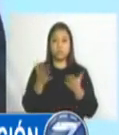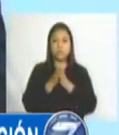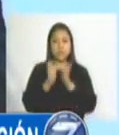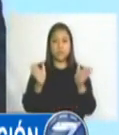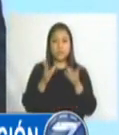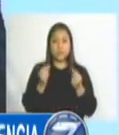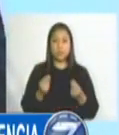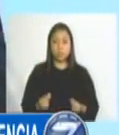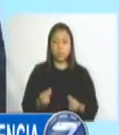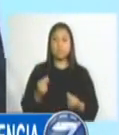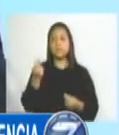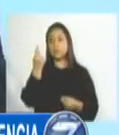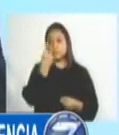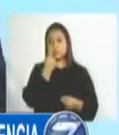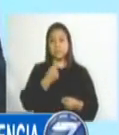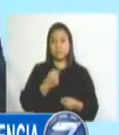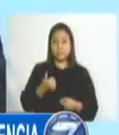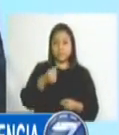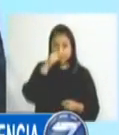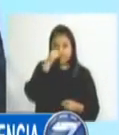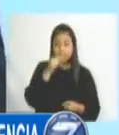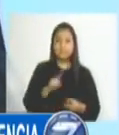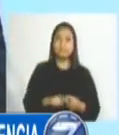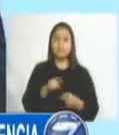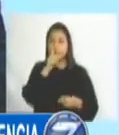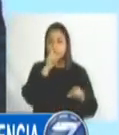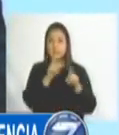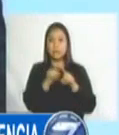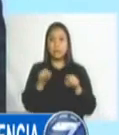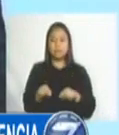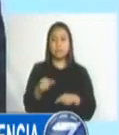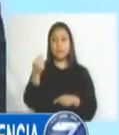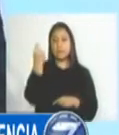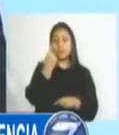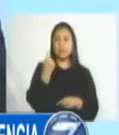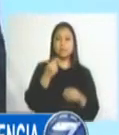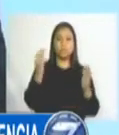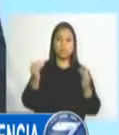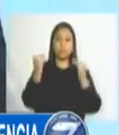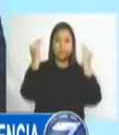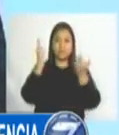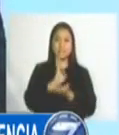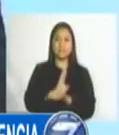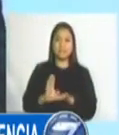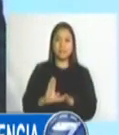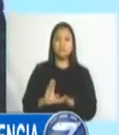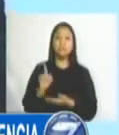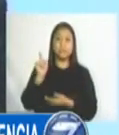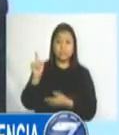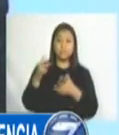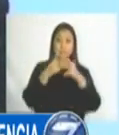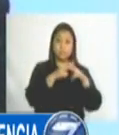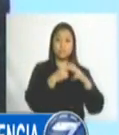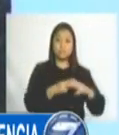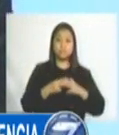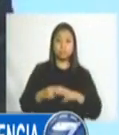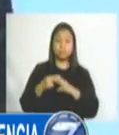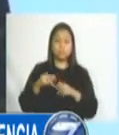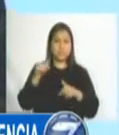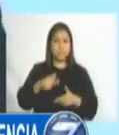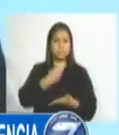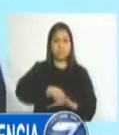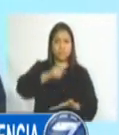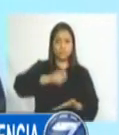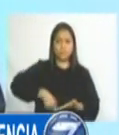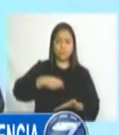la Superintendencia de Administración Tributaria y la Superintendencia de Bancos. Esta herramienta, que sin precedentes se firma en